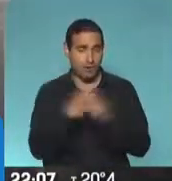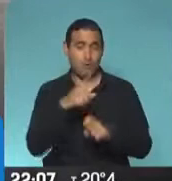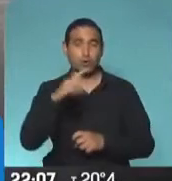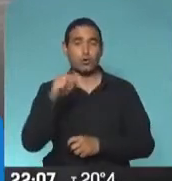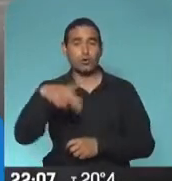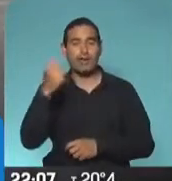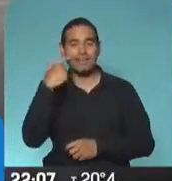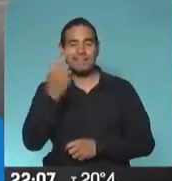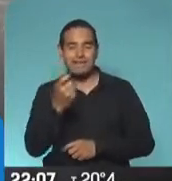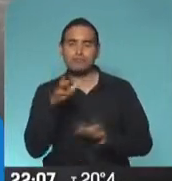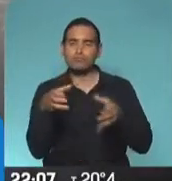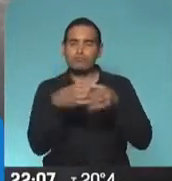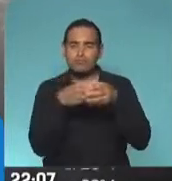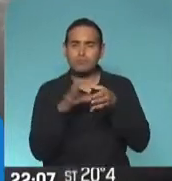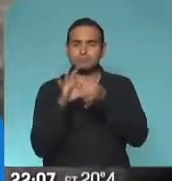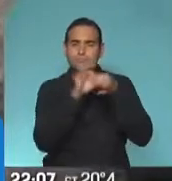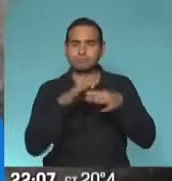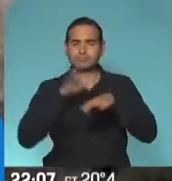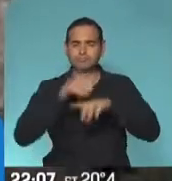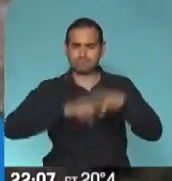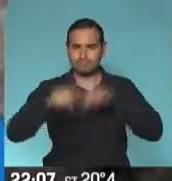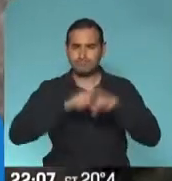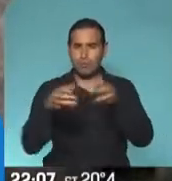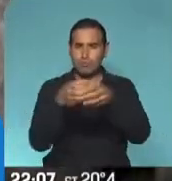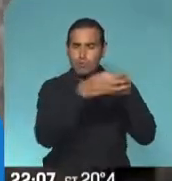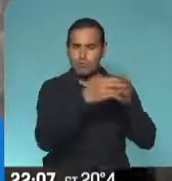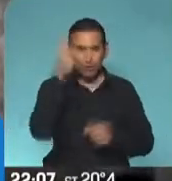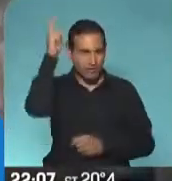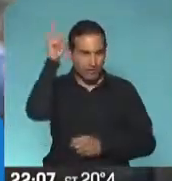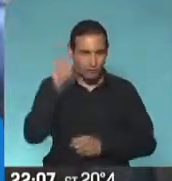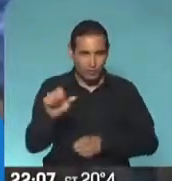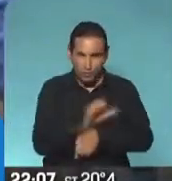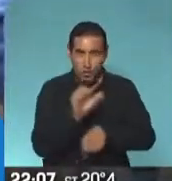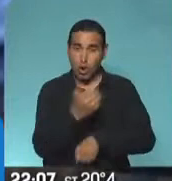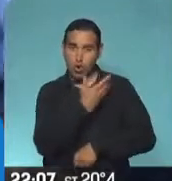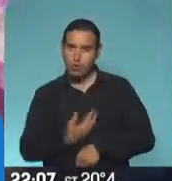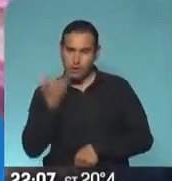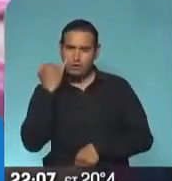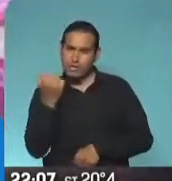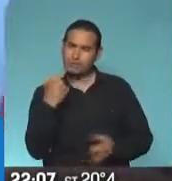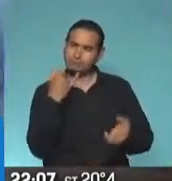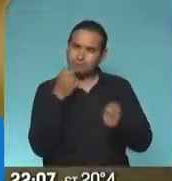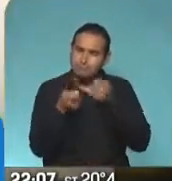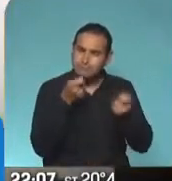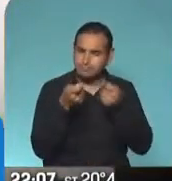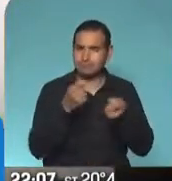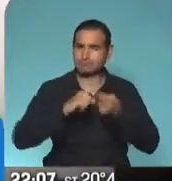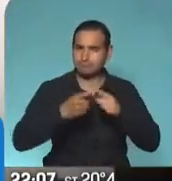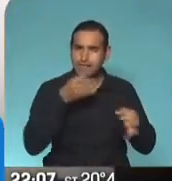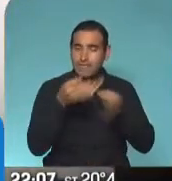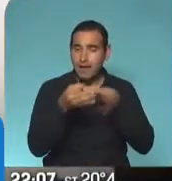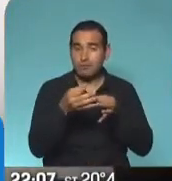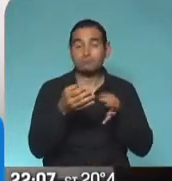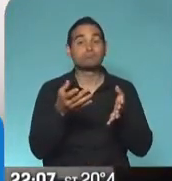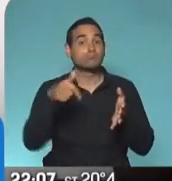la Confederación de Nacionalidades Indígenas del Ecuador, con quienes el gobierno ya mantiene conversaciones. Estos diálogos que